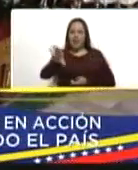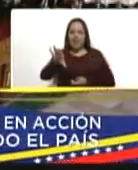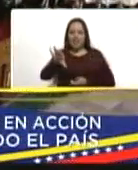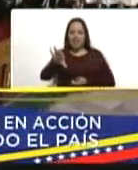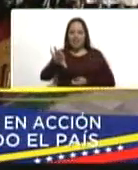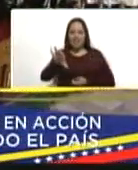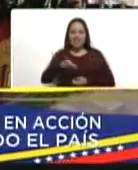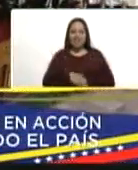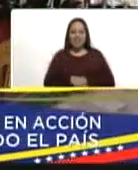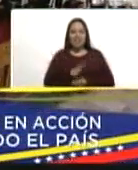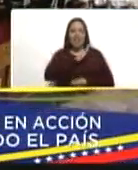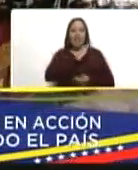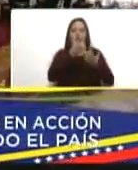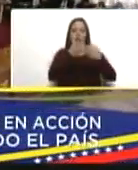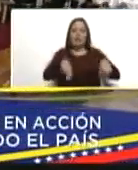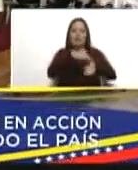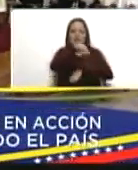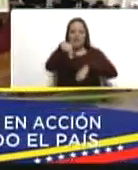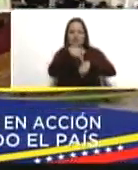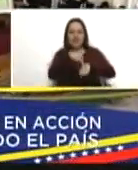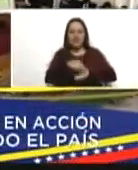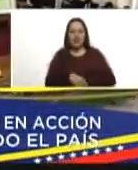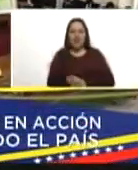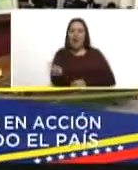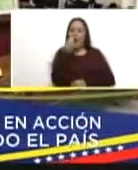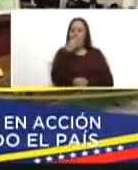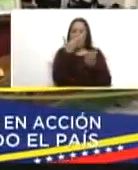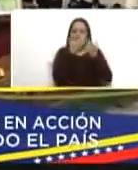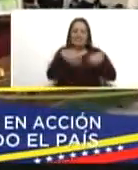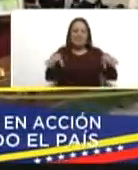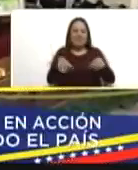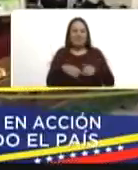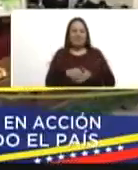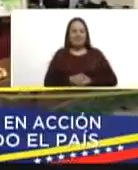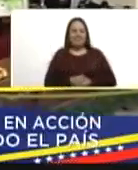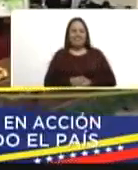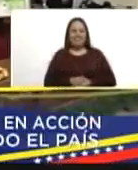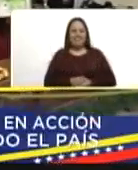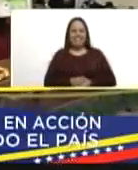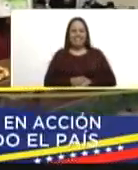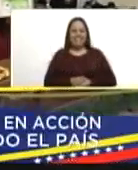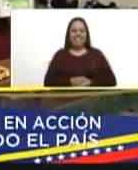huevo nacional coma huevo